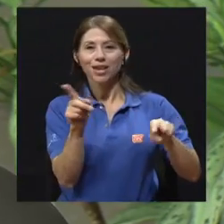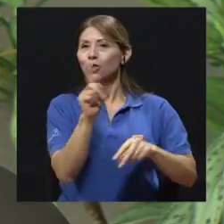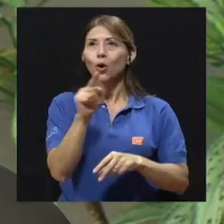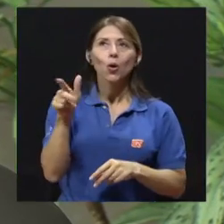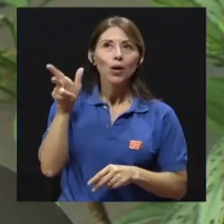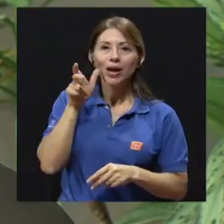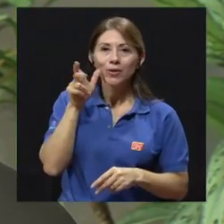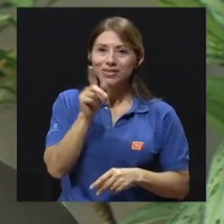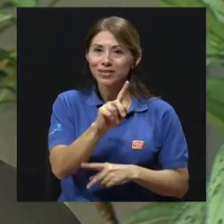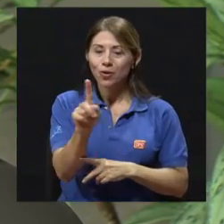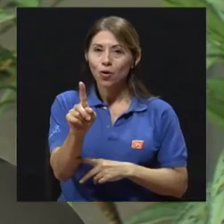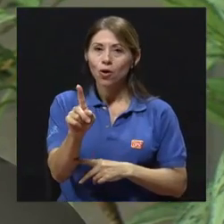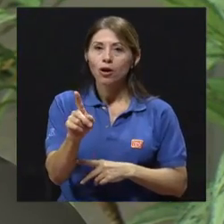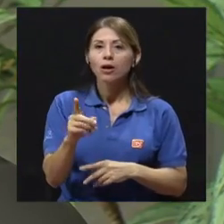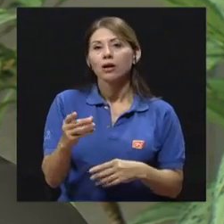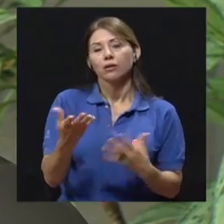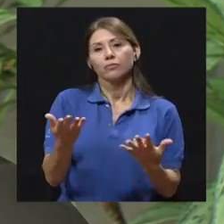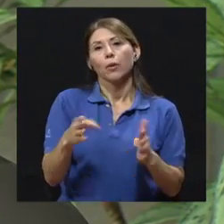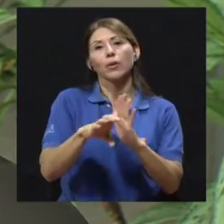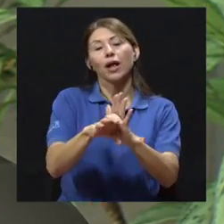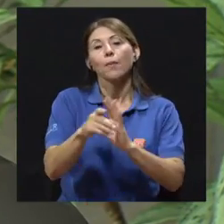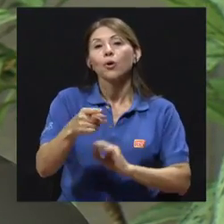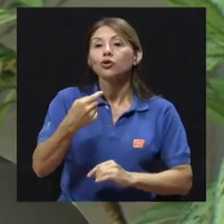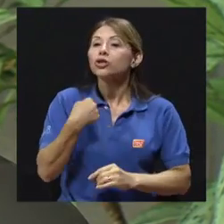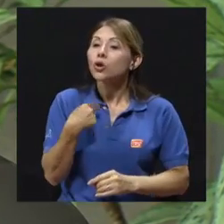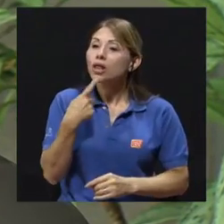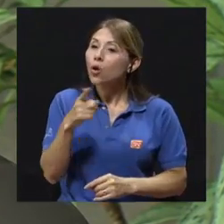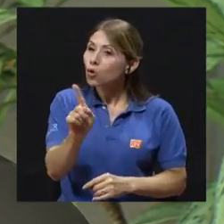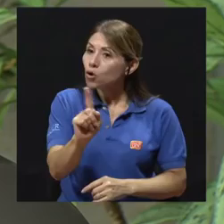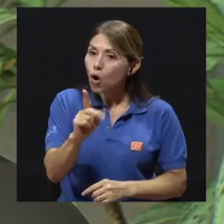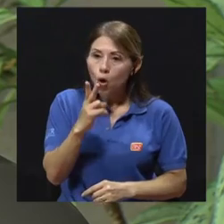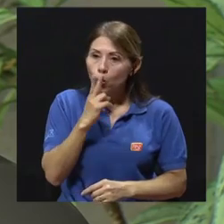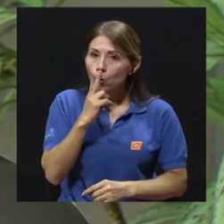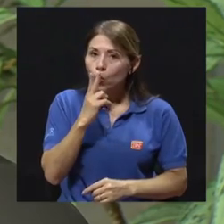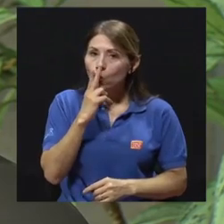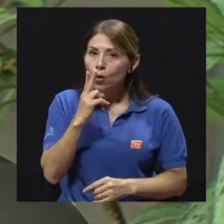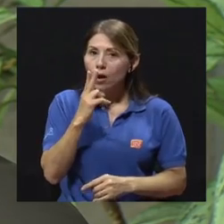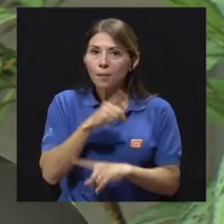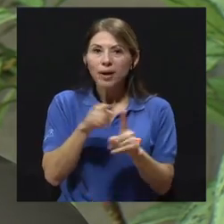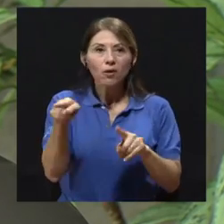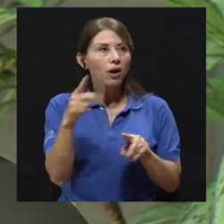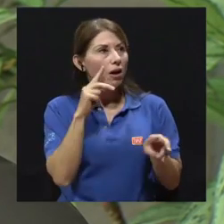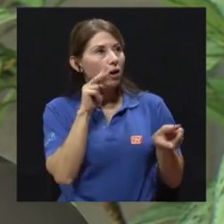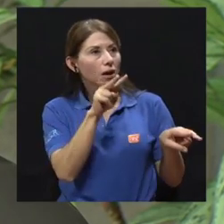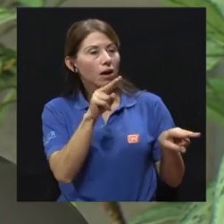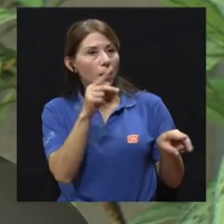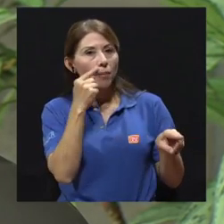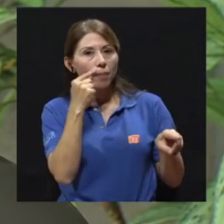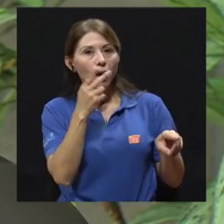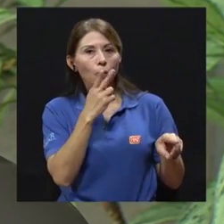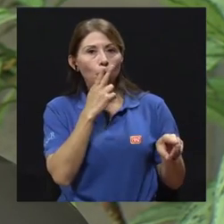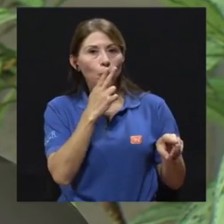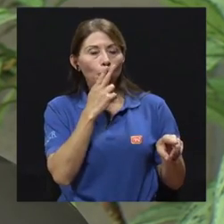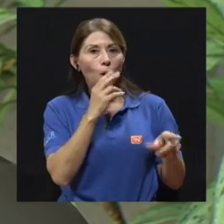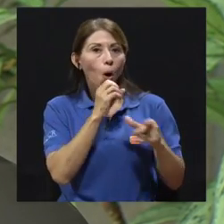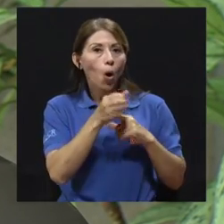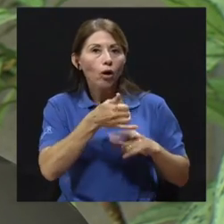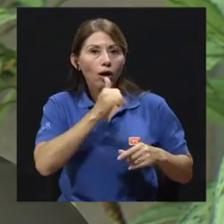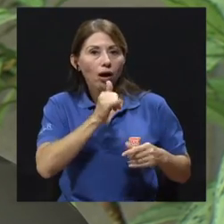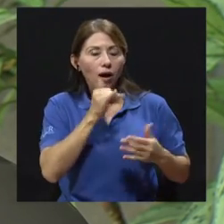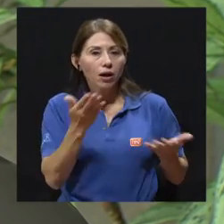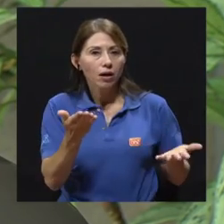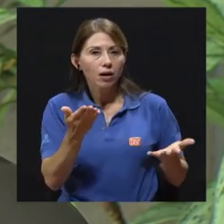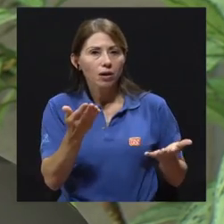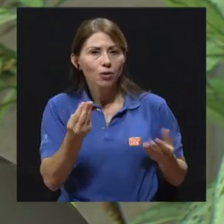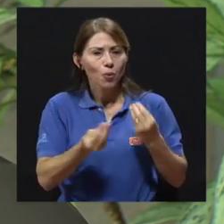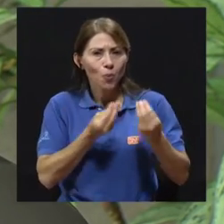No es posible que les digamos, no consumas, por ejemplo, tabaco, si ve a un padre de familia consumiendo alcohol